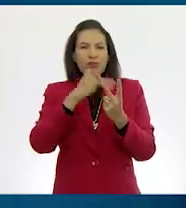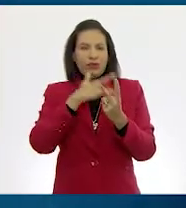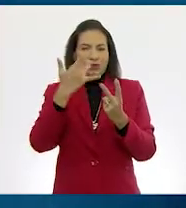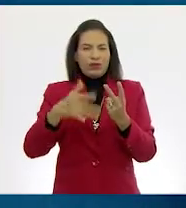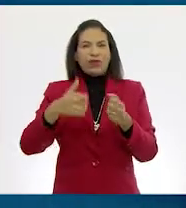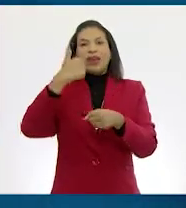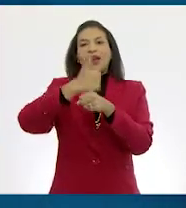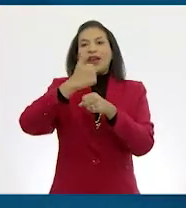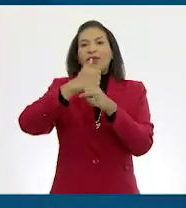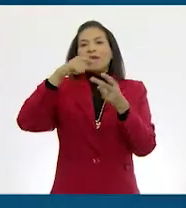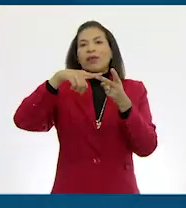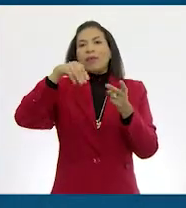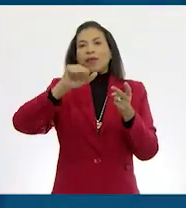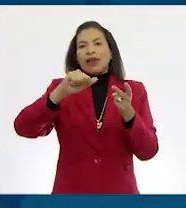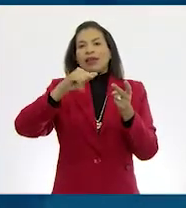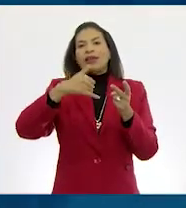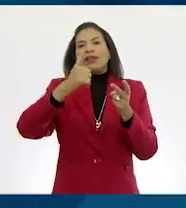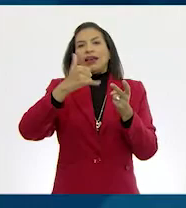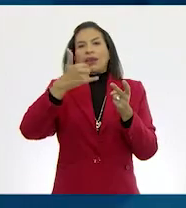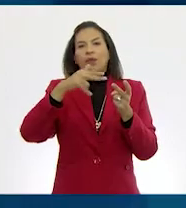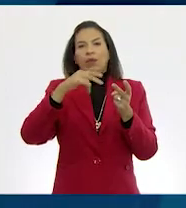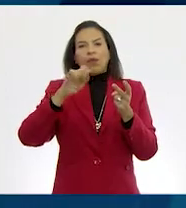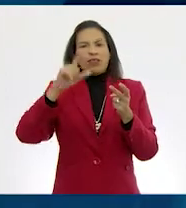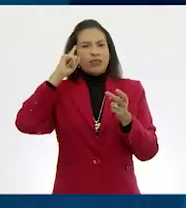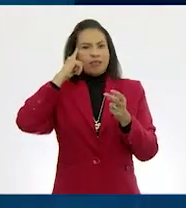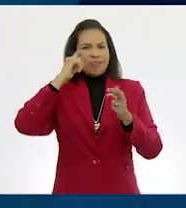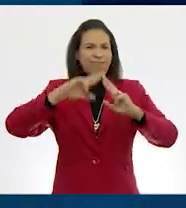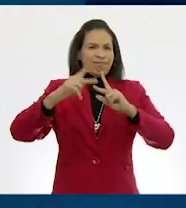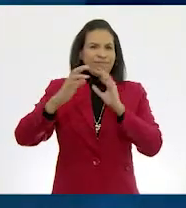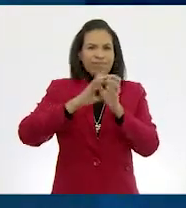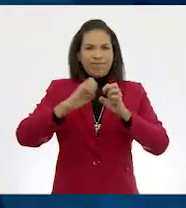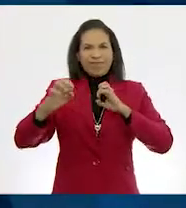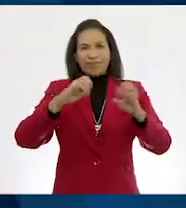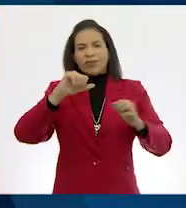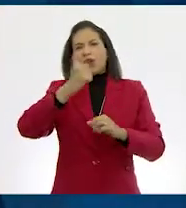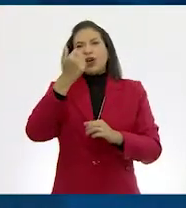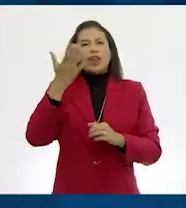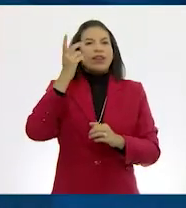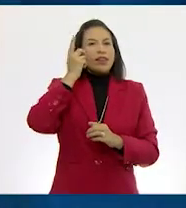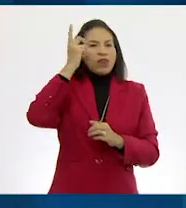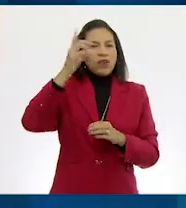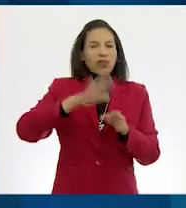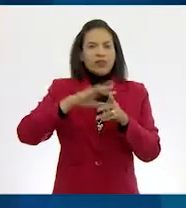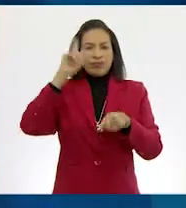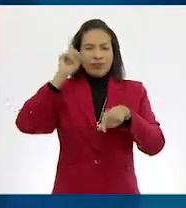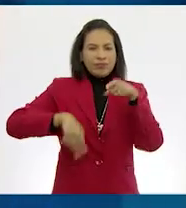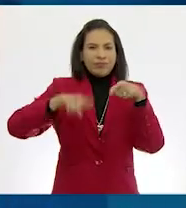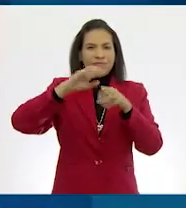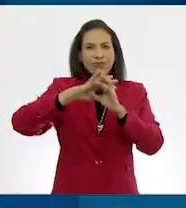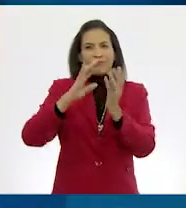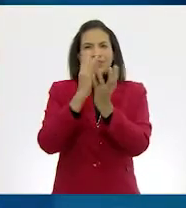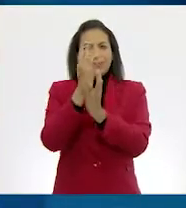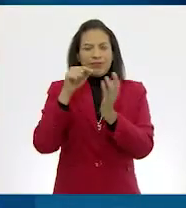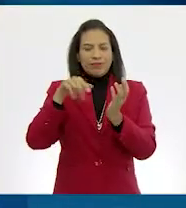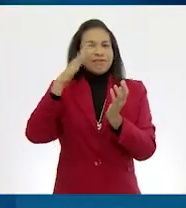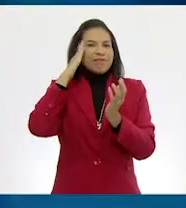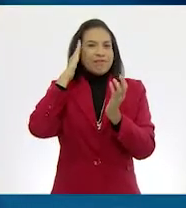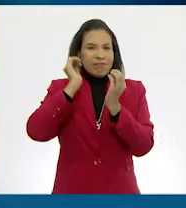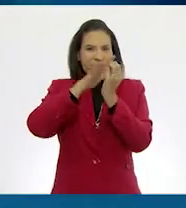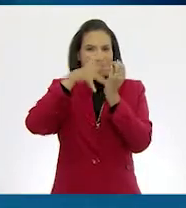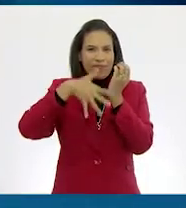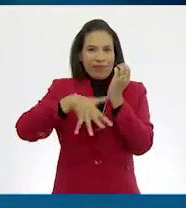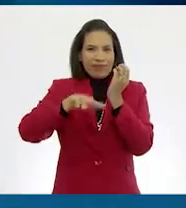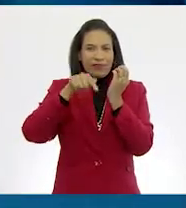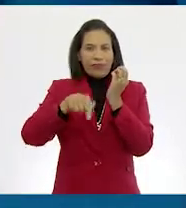abuela de mayáhuel enojada la despedaza y ordena a las otras diosas devorar los trozos de la rama virgen